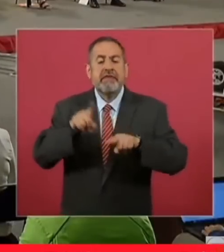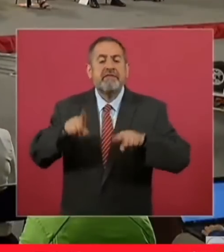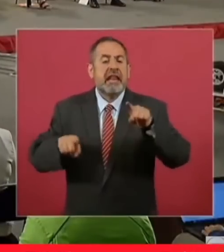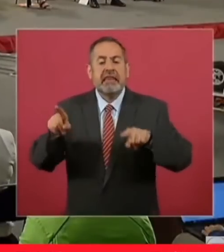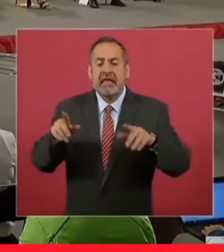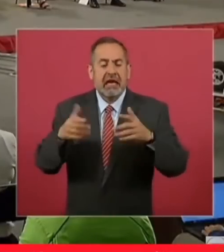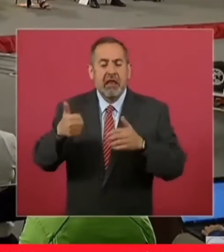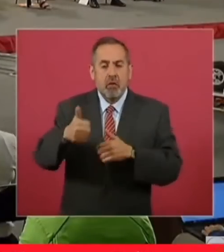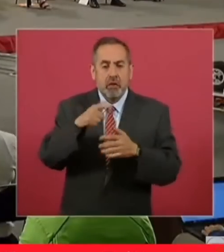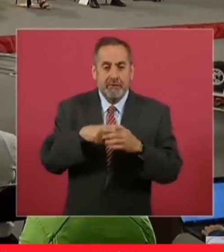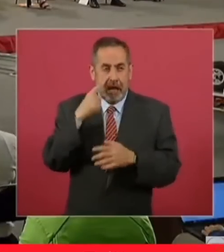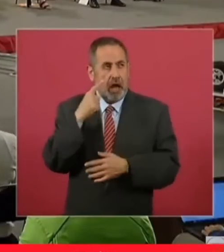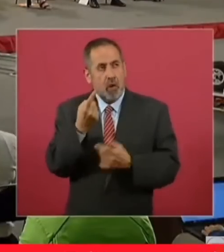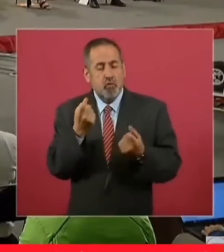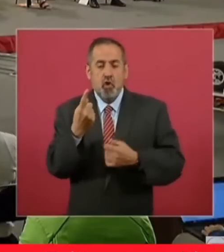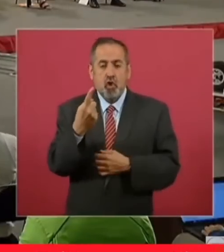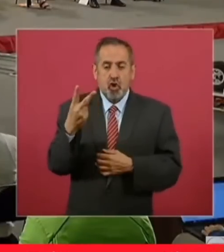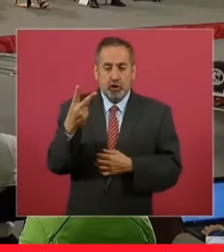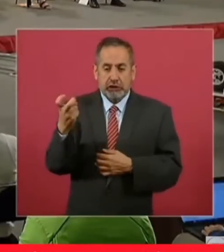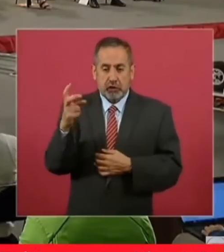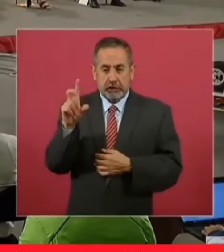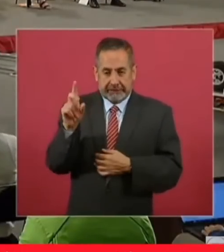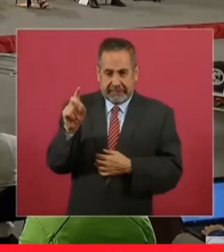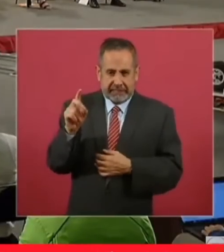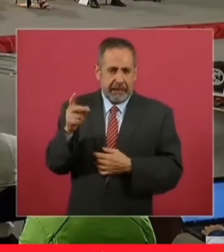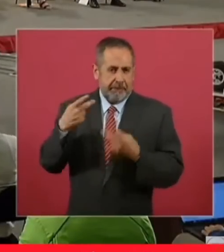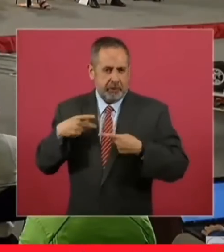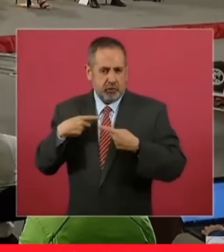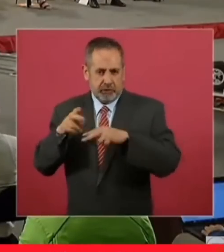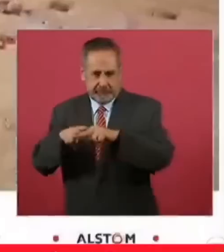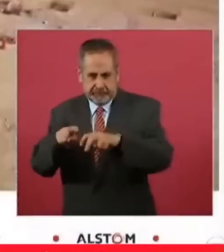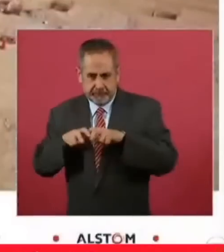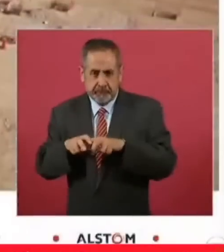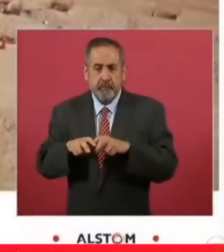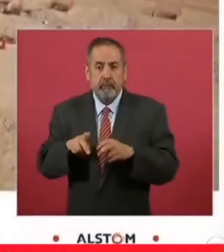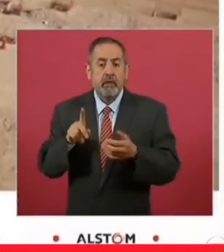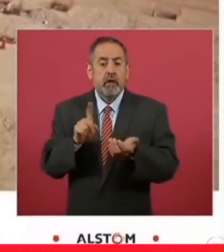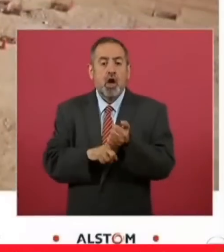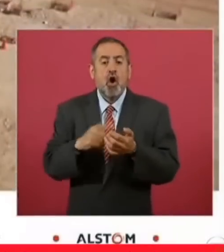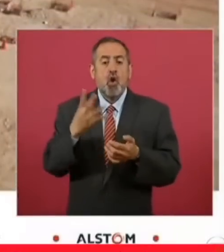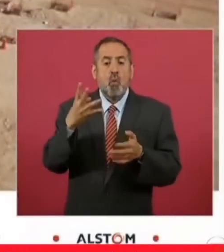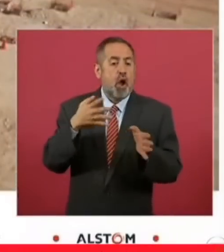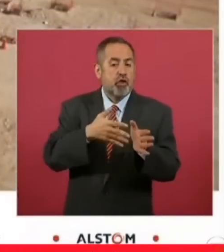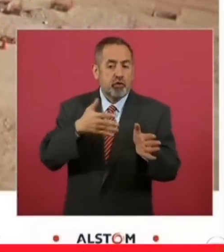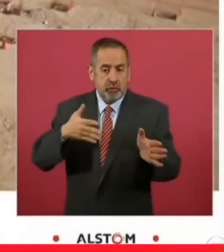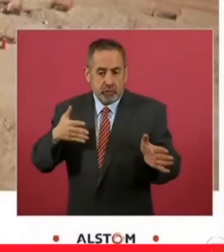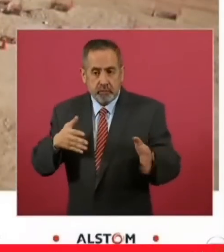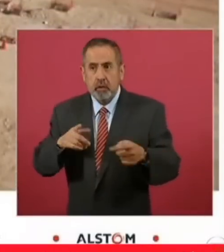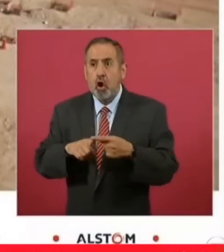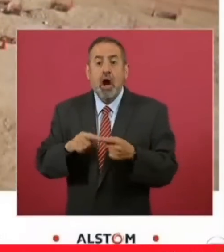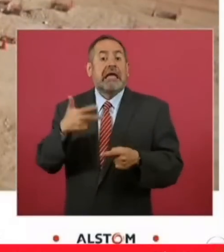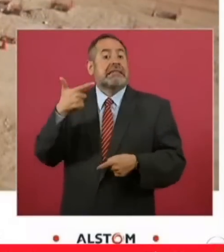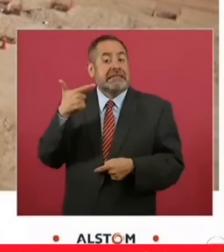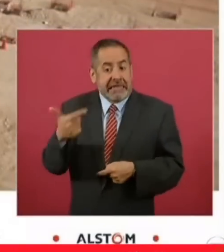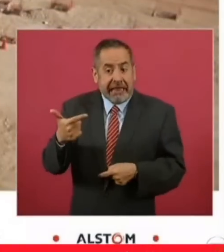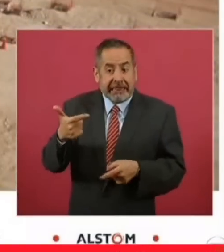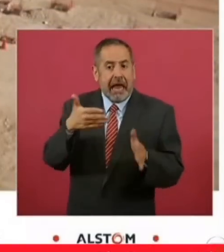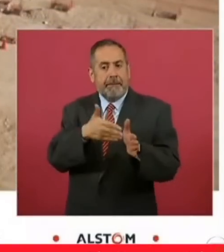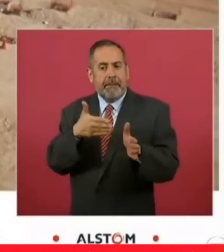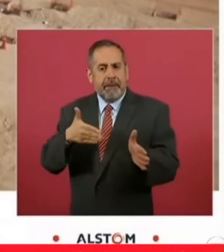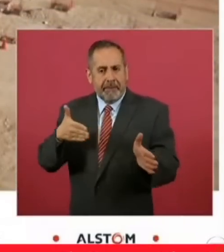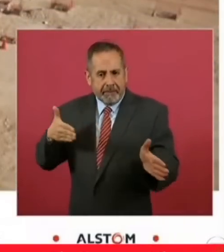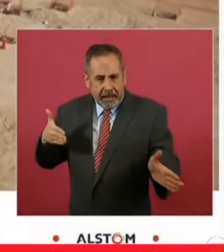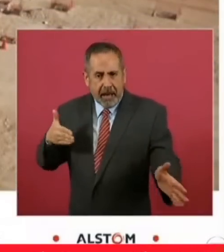Este es un tren de 230 pasajeros. Tendremos, como ustedes saben, trenes estándar de 4 coches, trenes estándar de 7 coches,